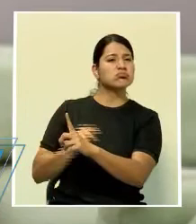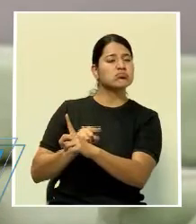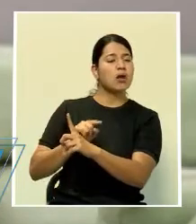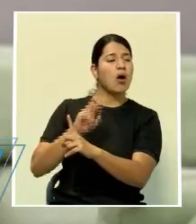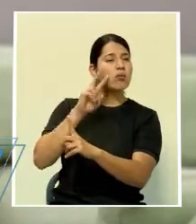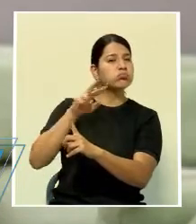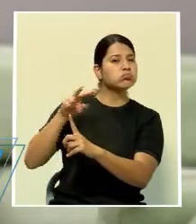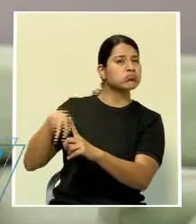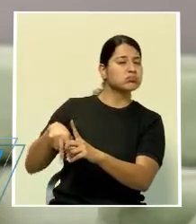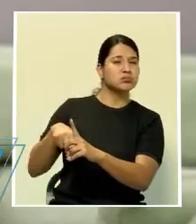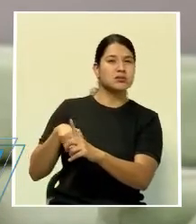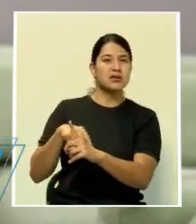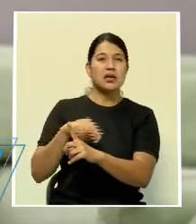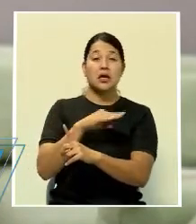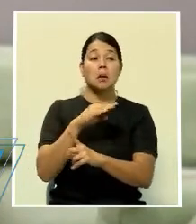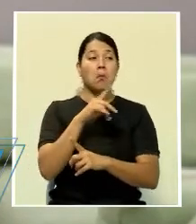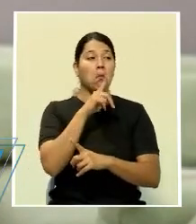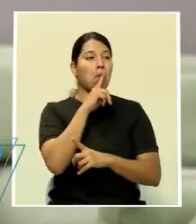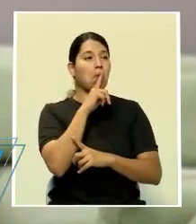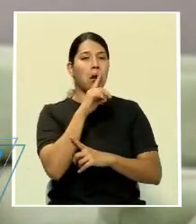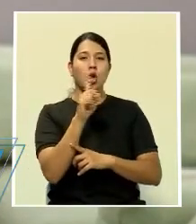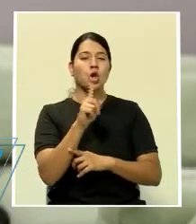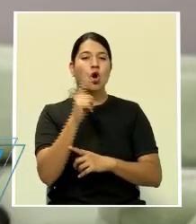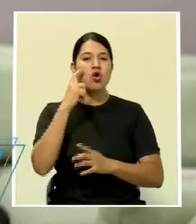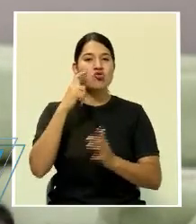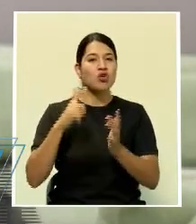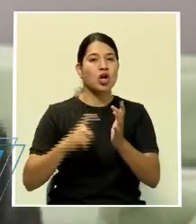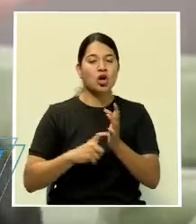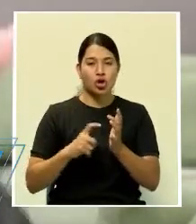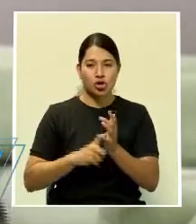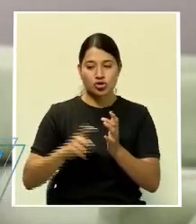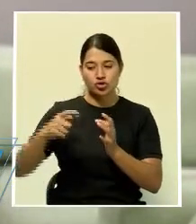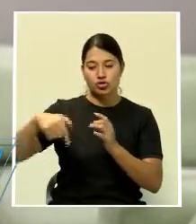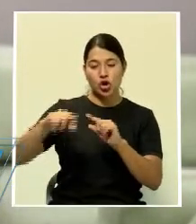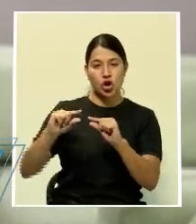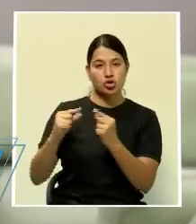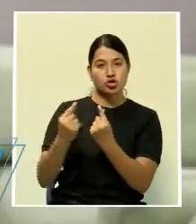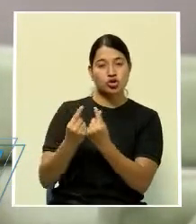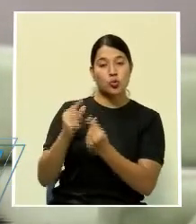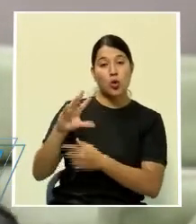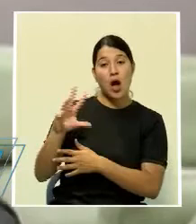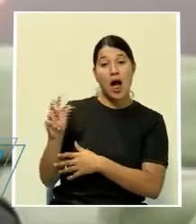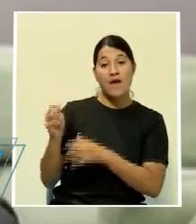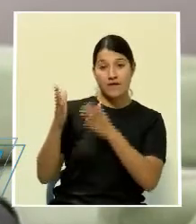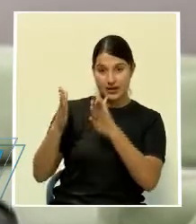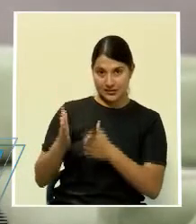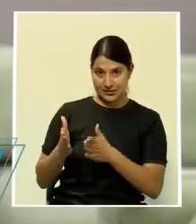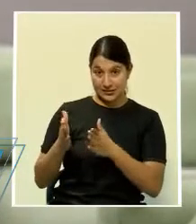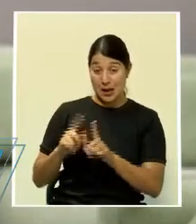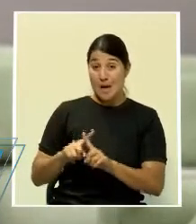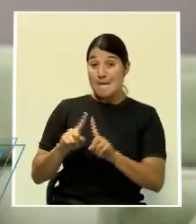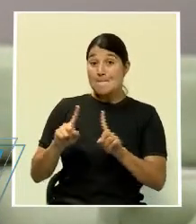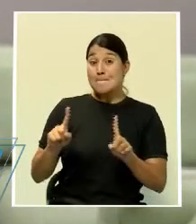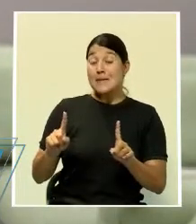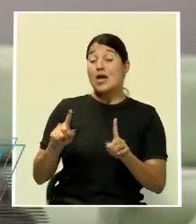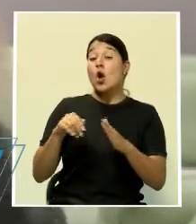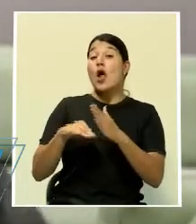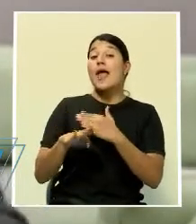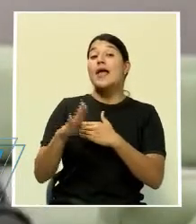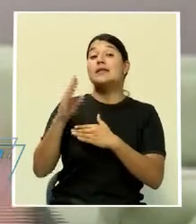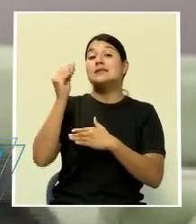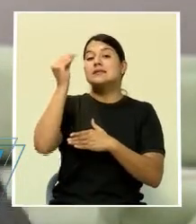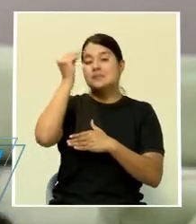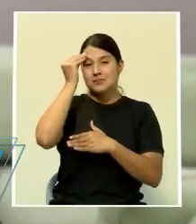y en la narrativa sobre la presencia de los grupos afrodescendientes. Pero esto solo en la memoria, porque